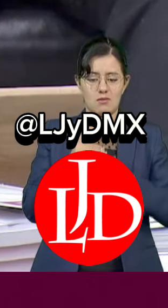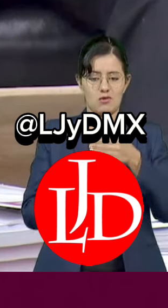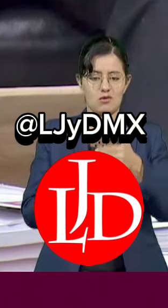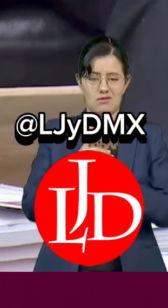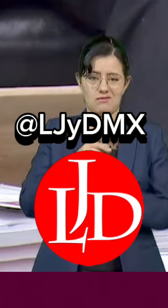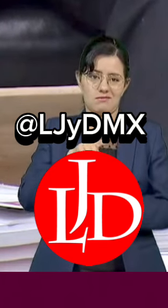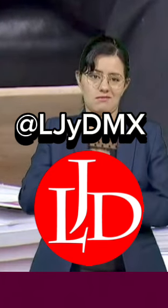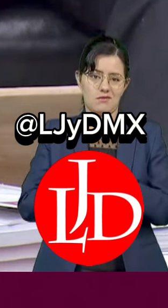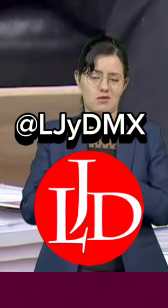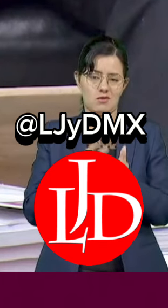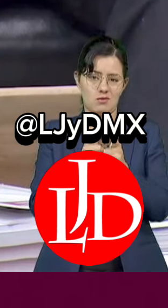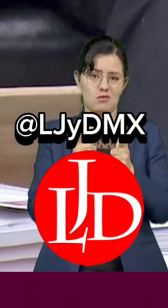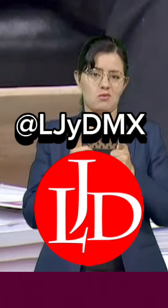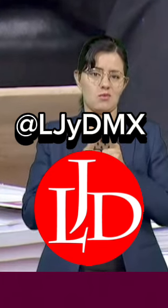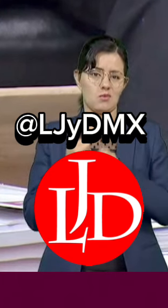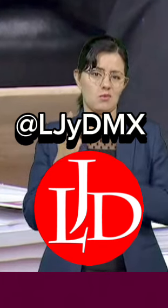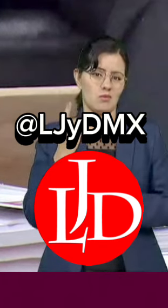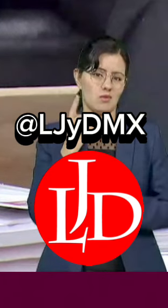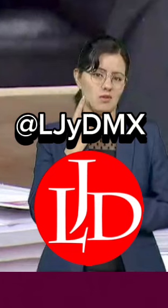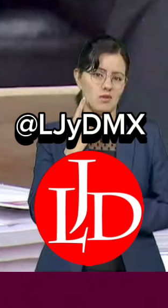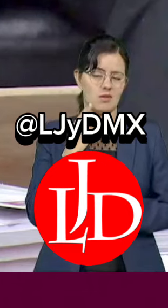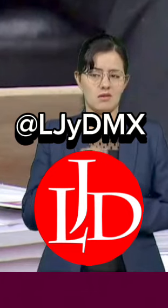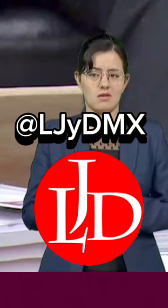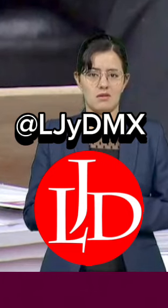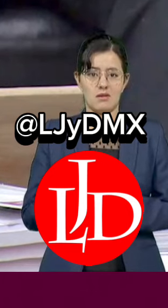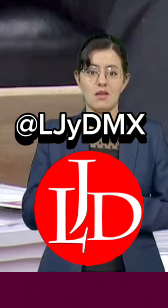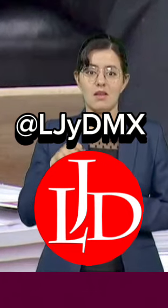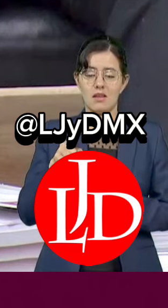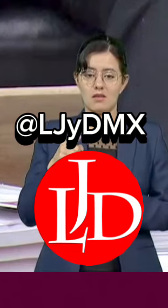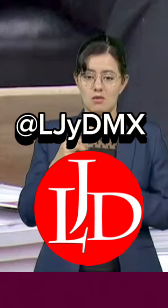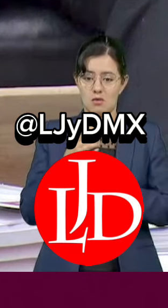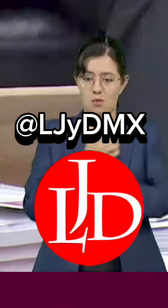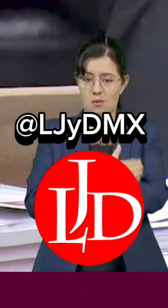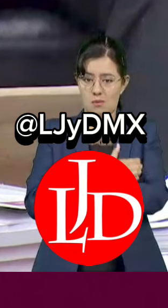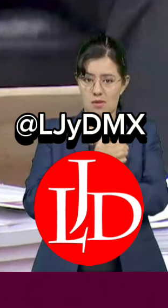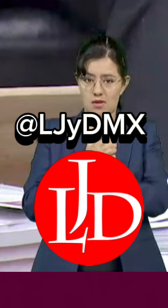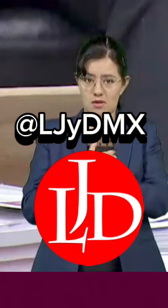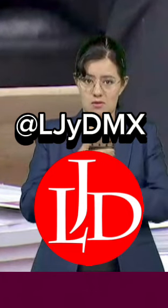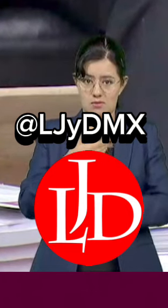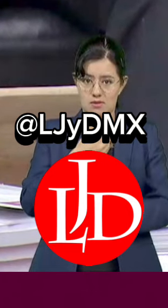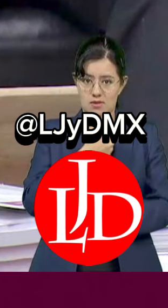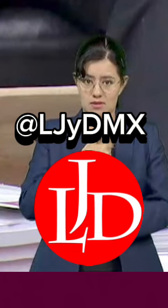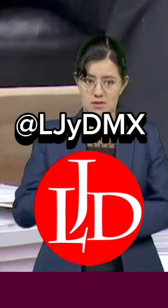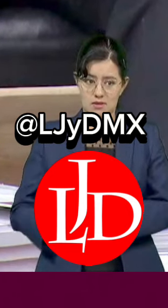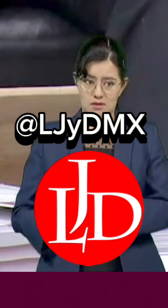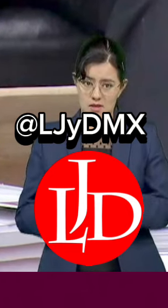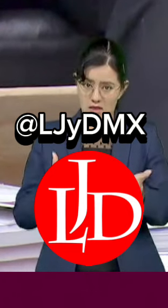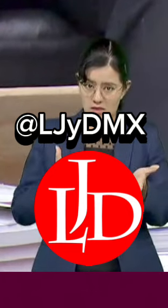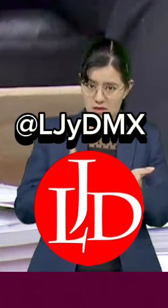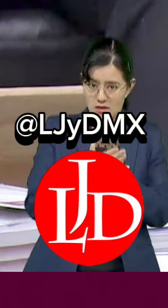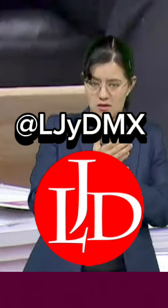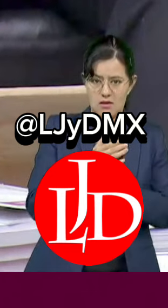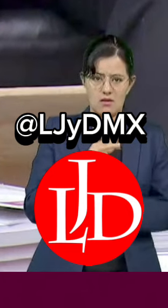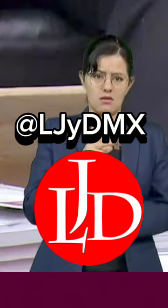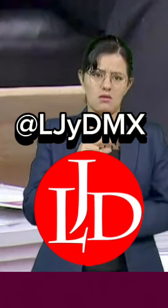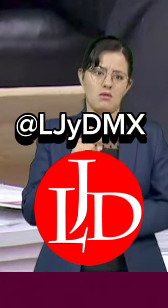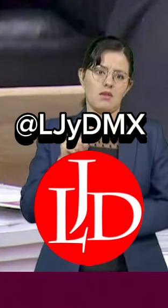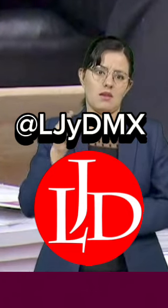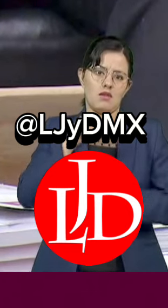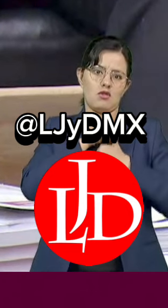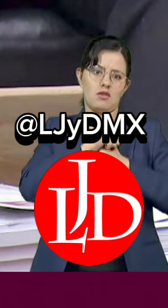lo que yo reclamaba no era la intromisión del compañero presidente, que era una intromisión legítima que aceptamos, de árbitro, pues es nuestro